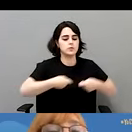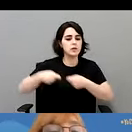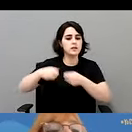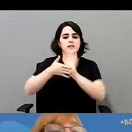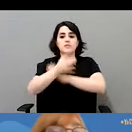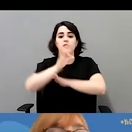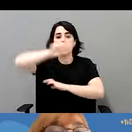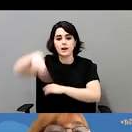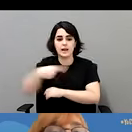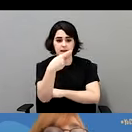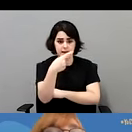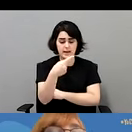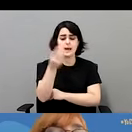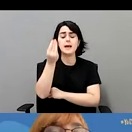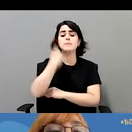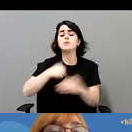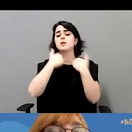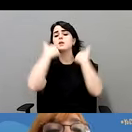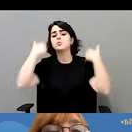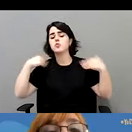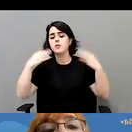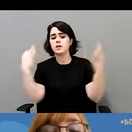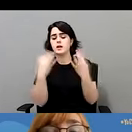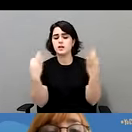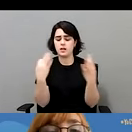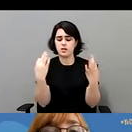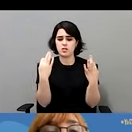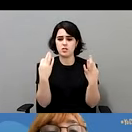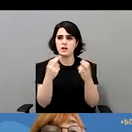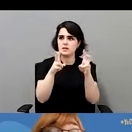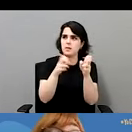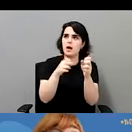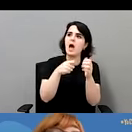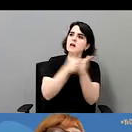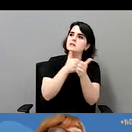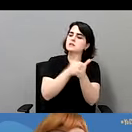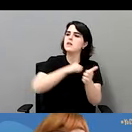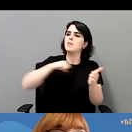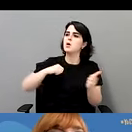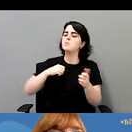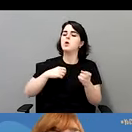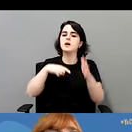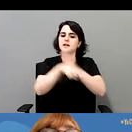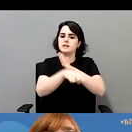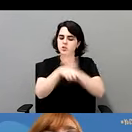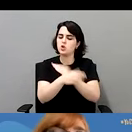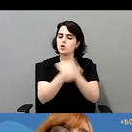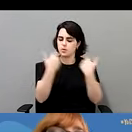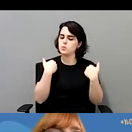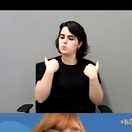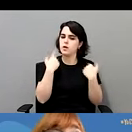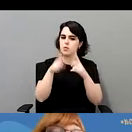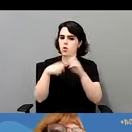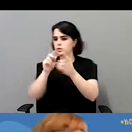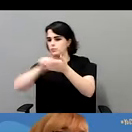Pero que se encargan de fomentar todo esto de la asistencia personal y que también hacen esa gestión, ¿vale?, de la contratación y